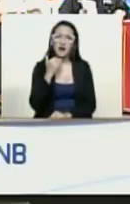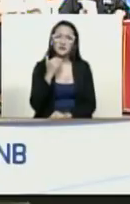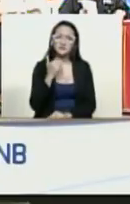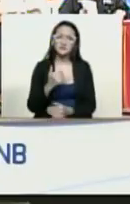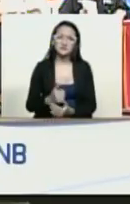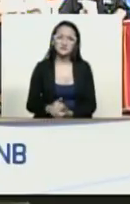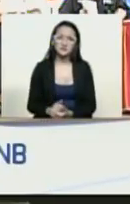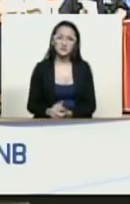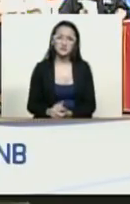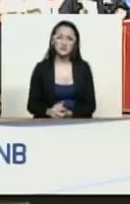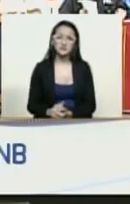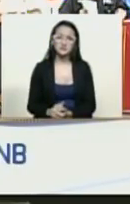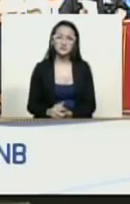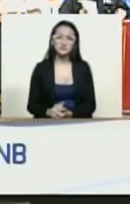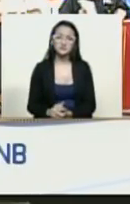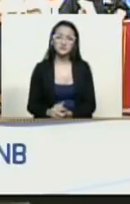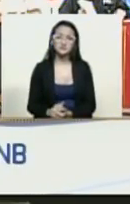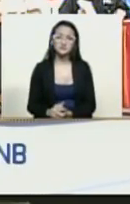pregón